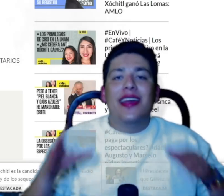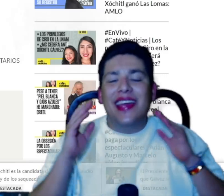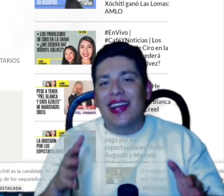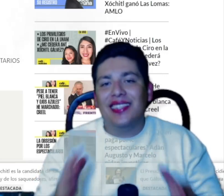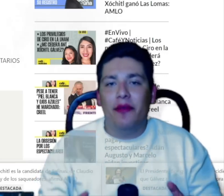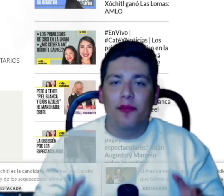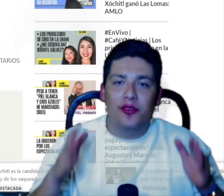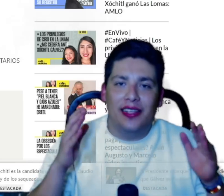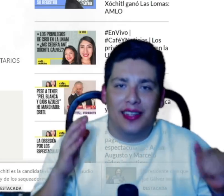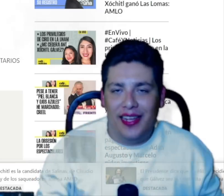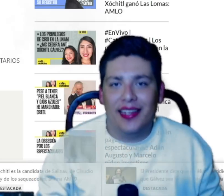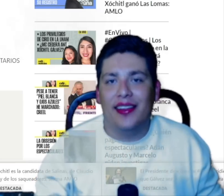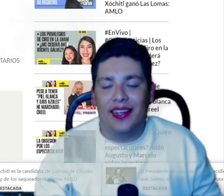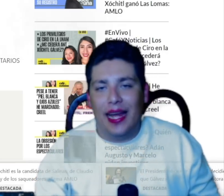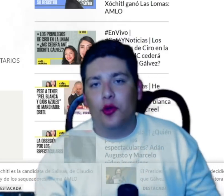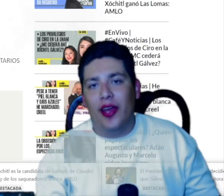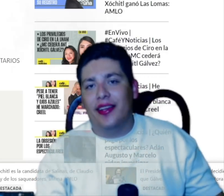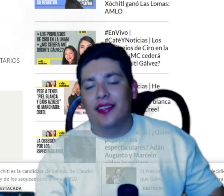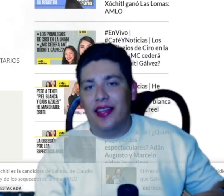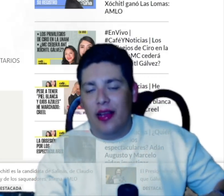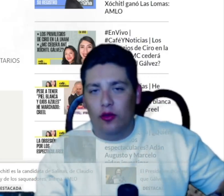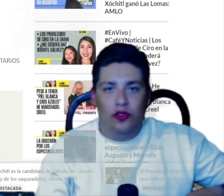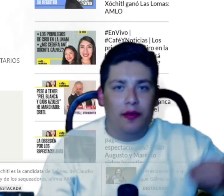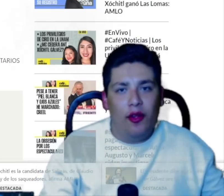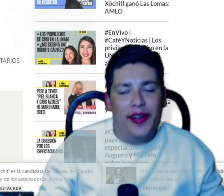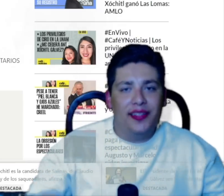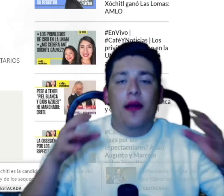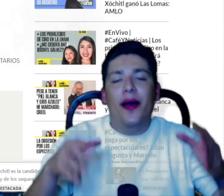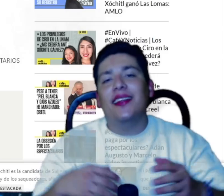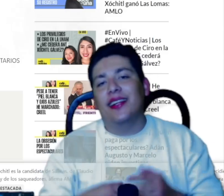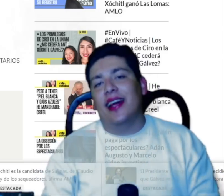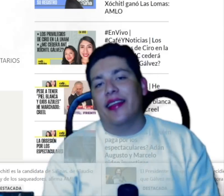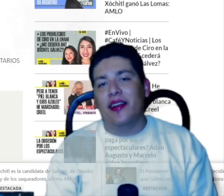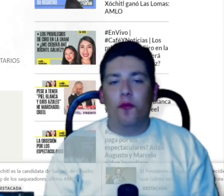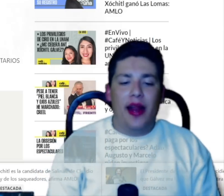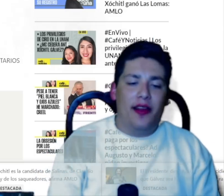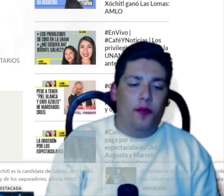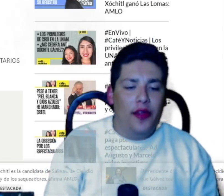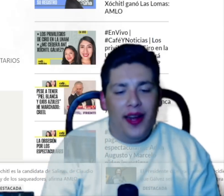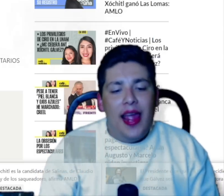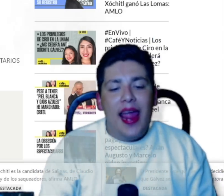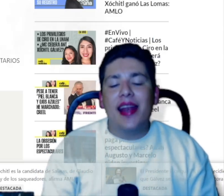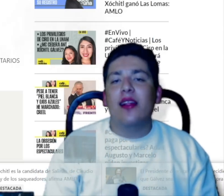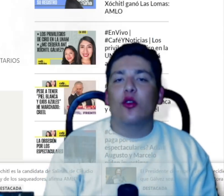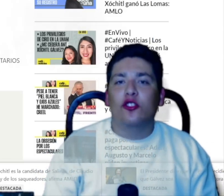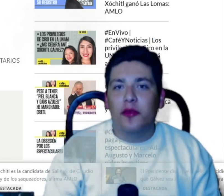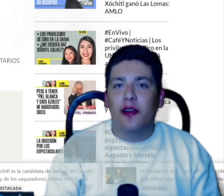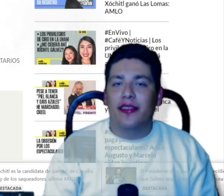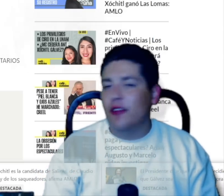dedo. Y ya sabemos la estrategia de Claudio X y de los conservadores para tratar de recuperar el poder en